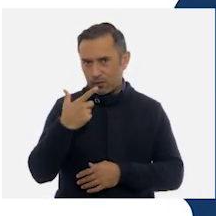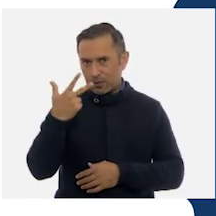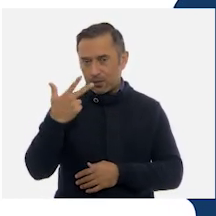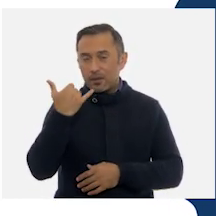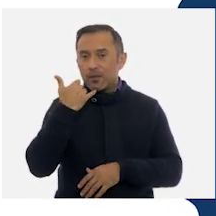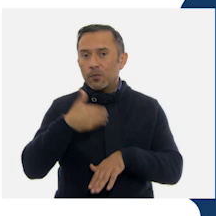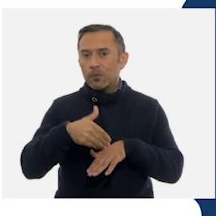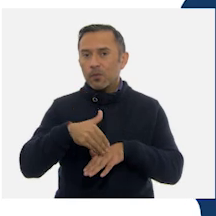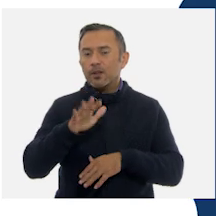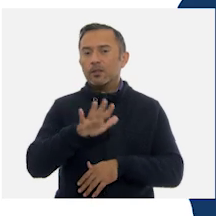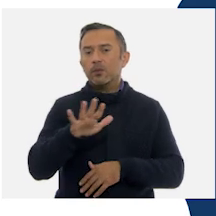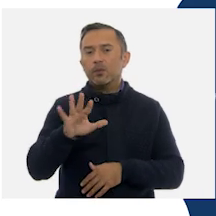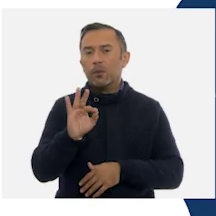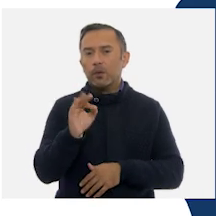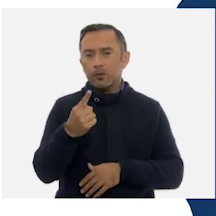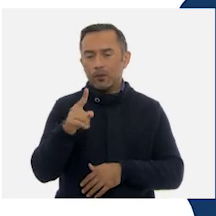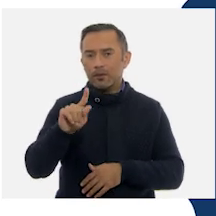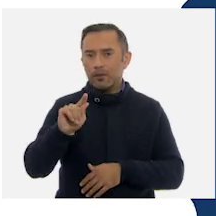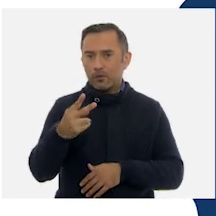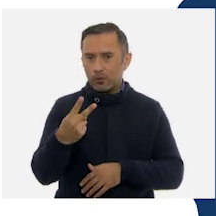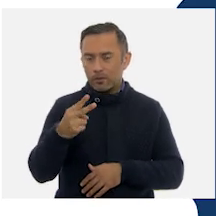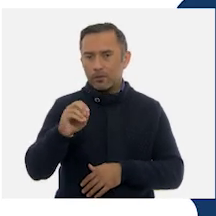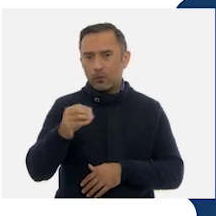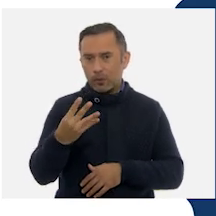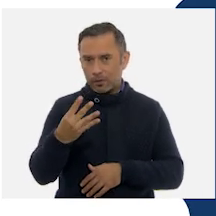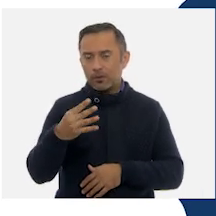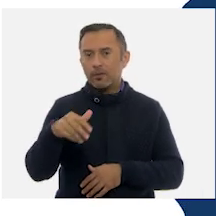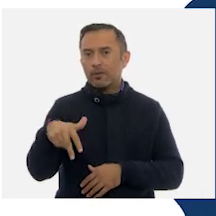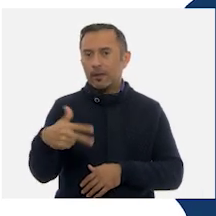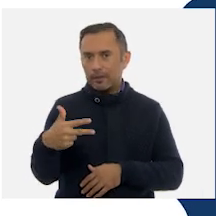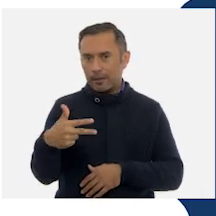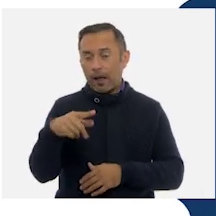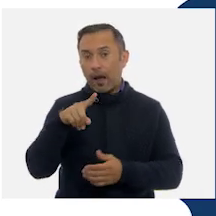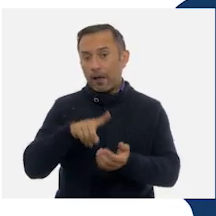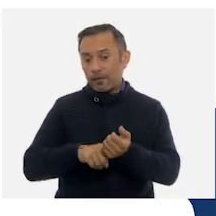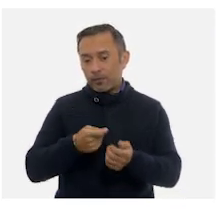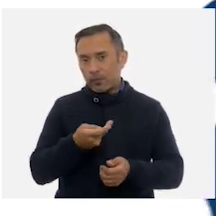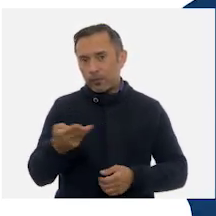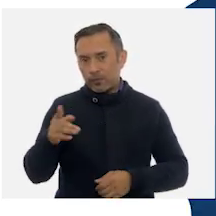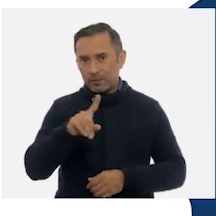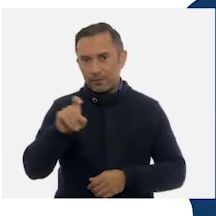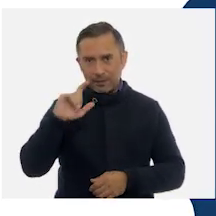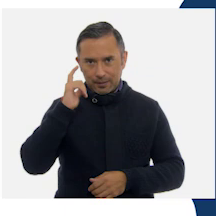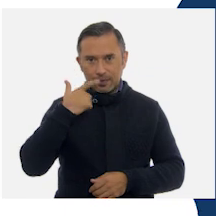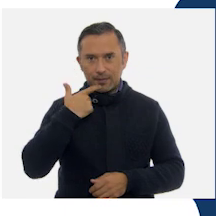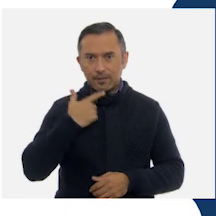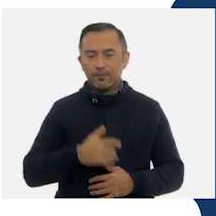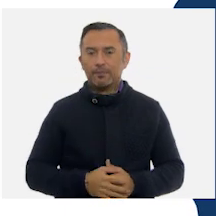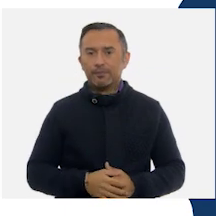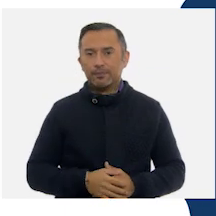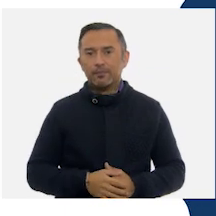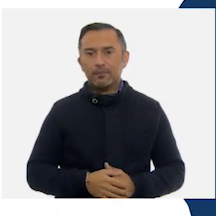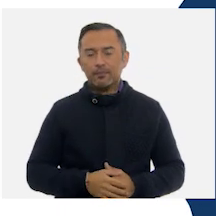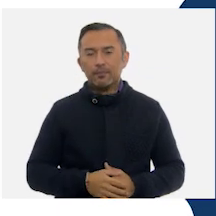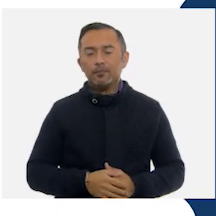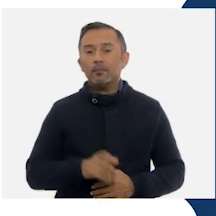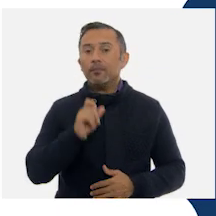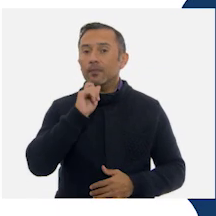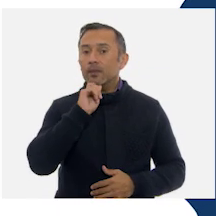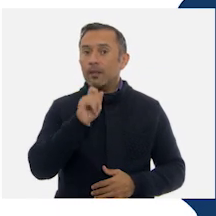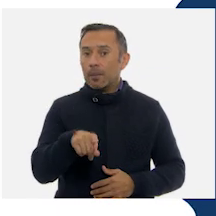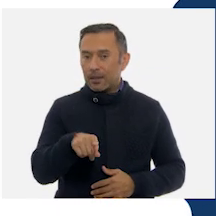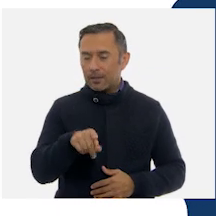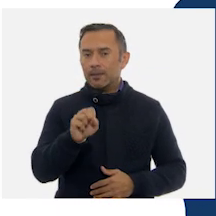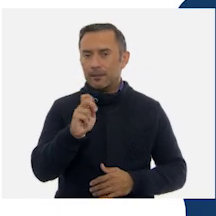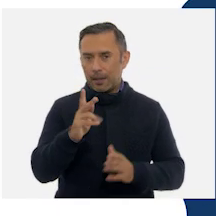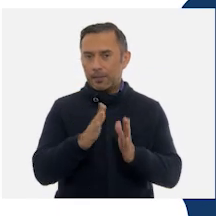55 41 72 04 13, con 100 líneas. También puedes encontrar los libros de texto